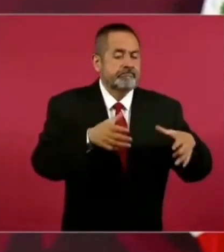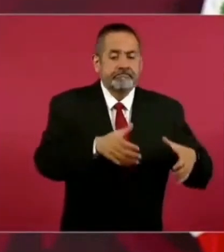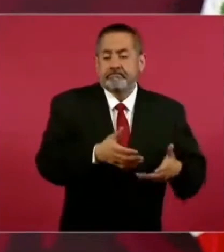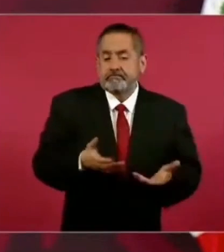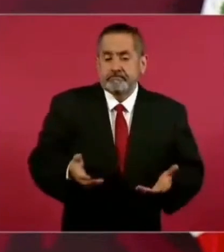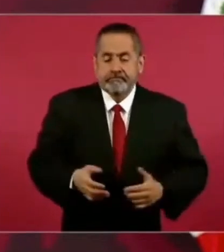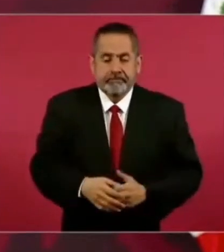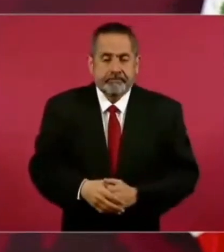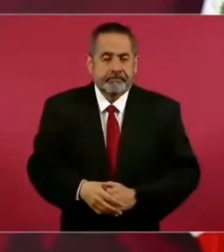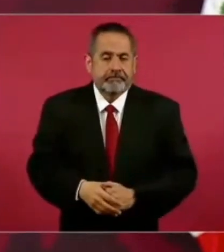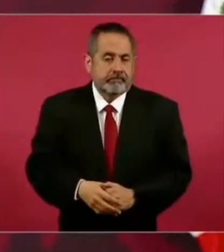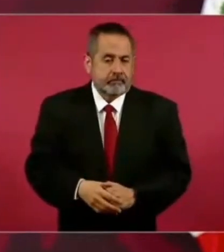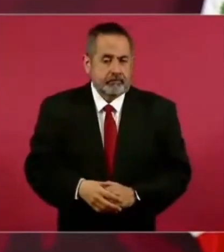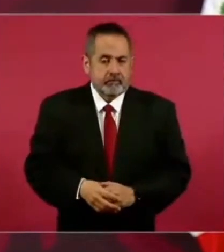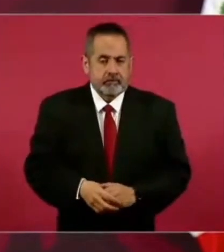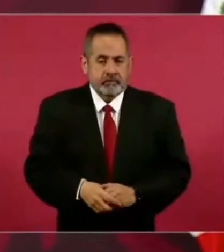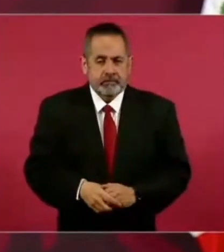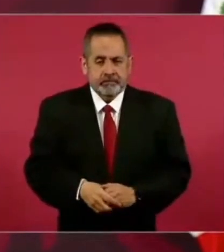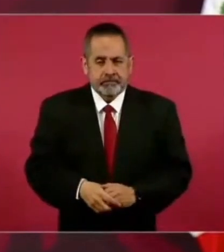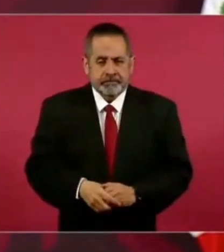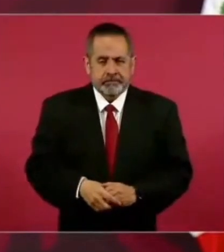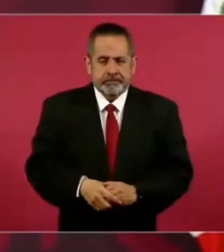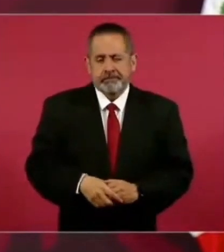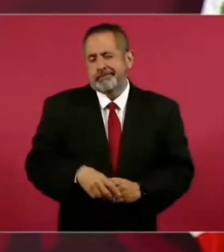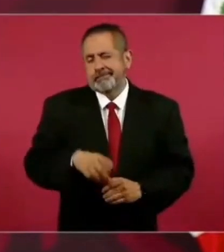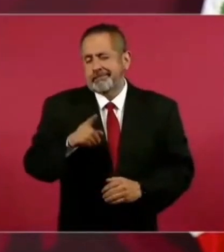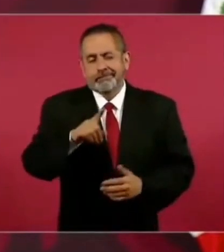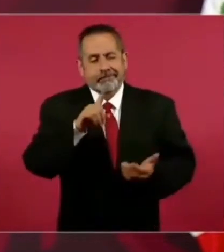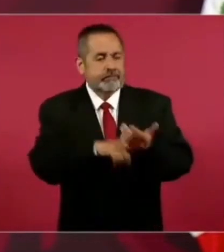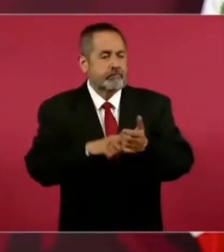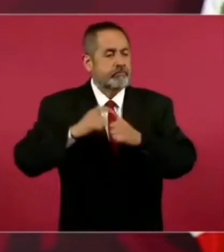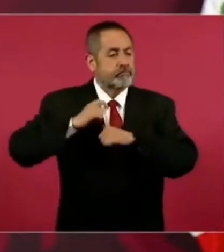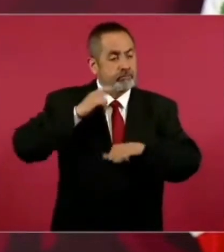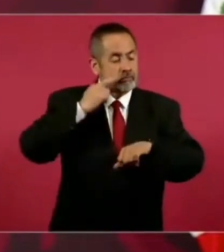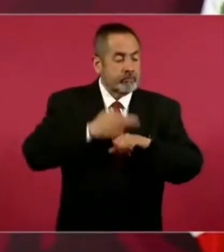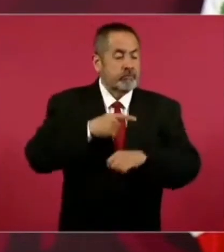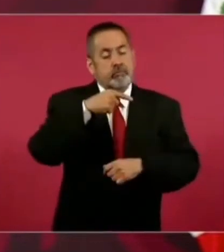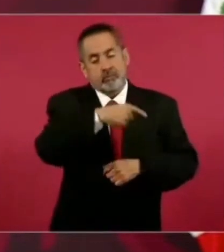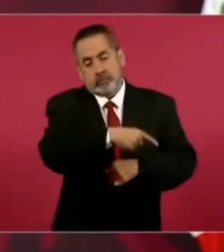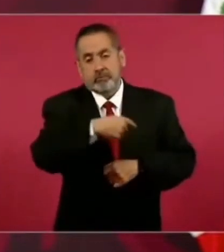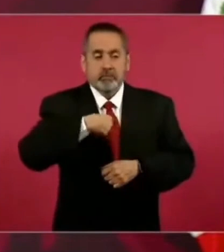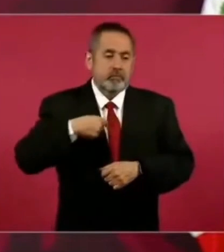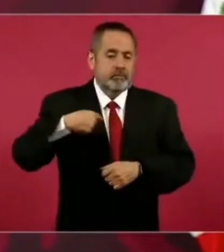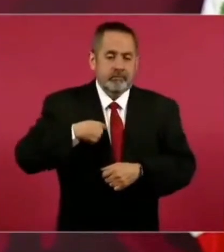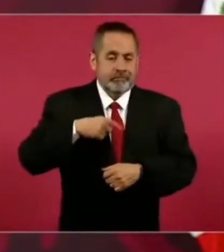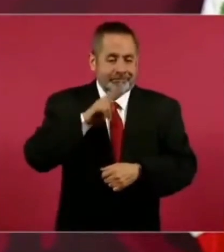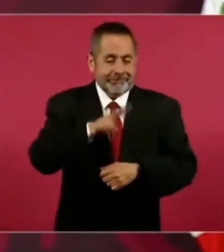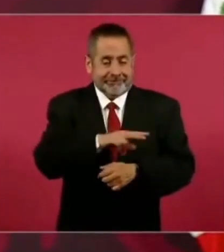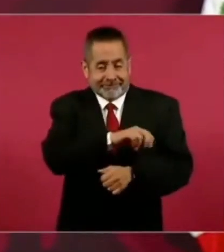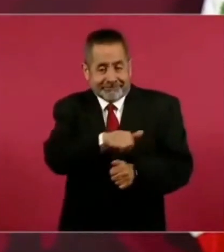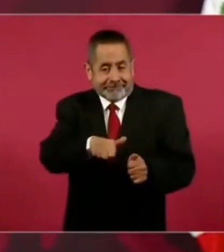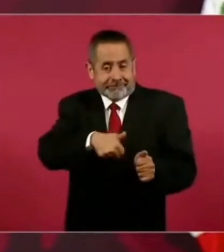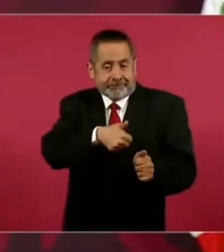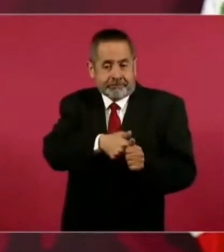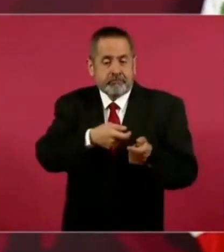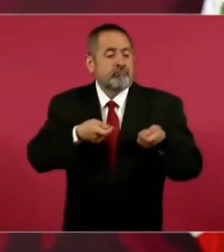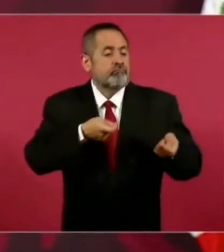porque una cosa son los cargos formales y otra cosa es el poder real.